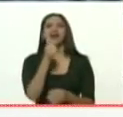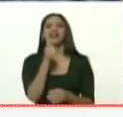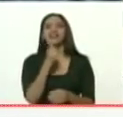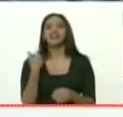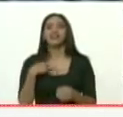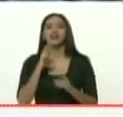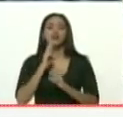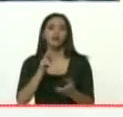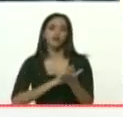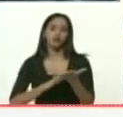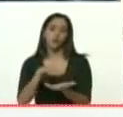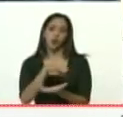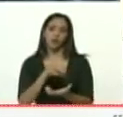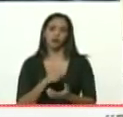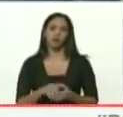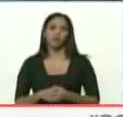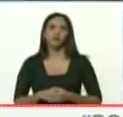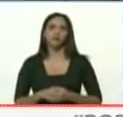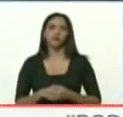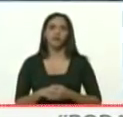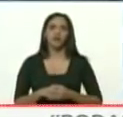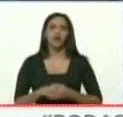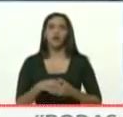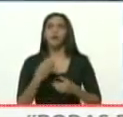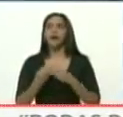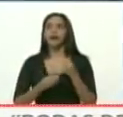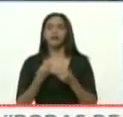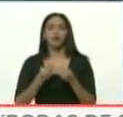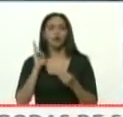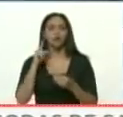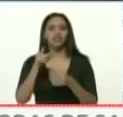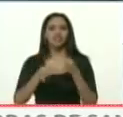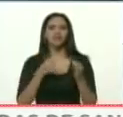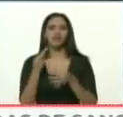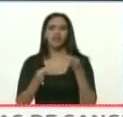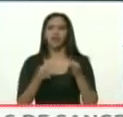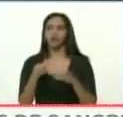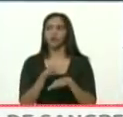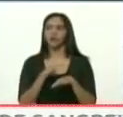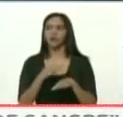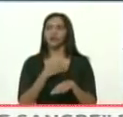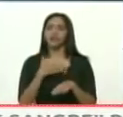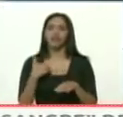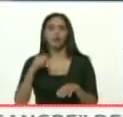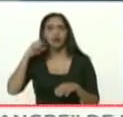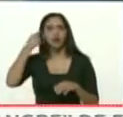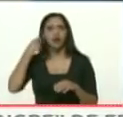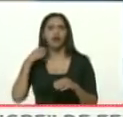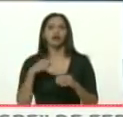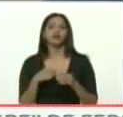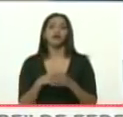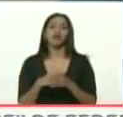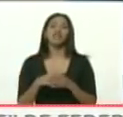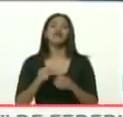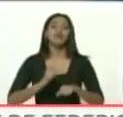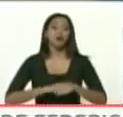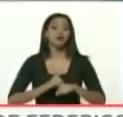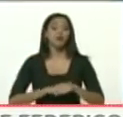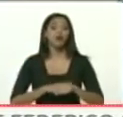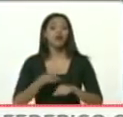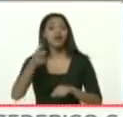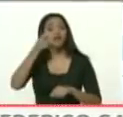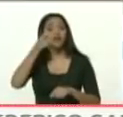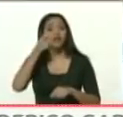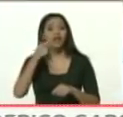respuesta para solucionar el problema. Para contextualizar lo que usted está explicando, ministro, quisiéramos recordar a la audiencia que más temprano el fiscal general